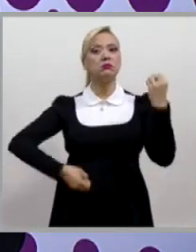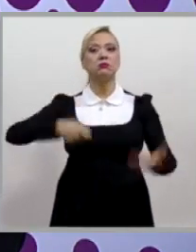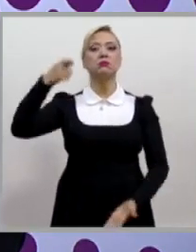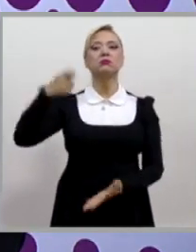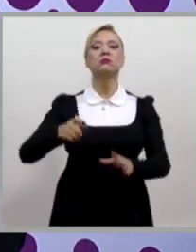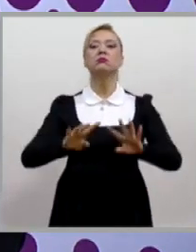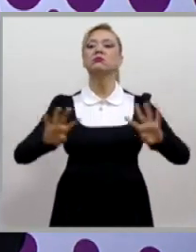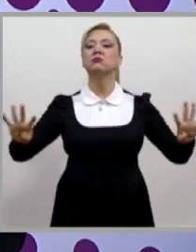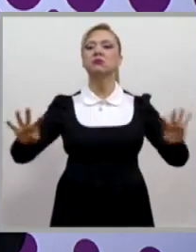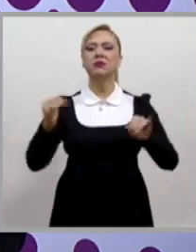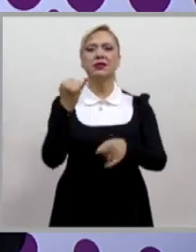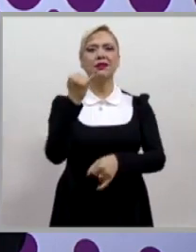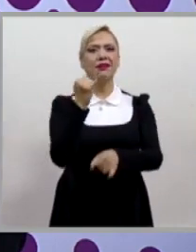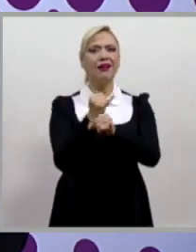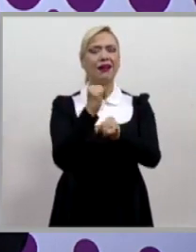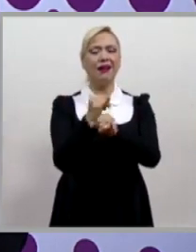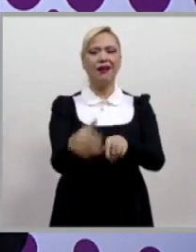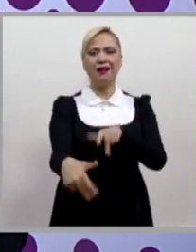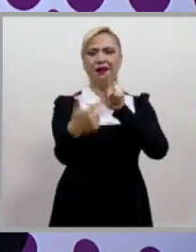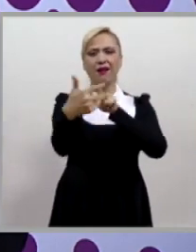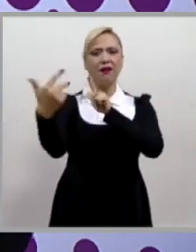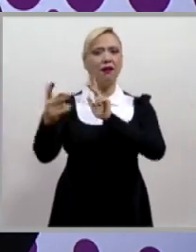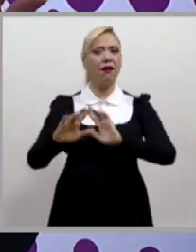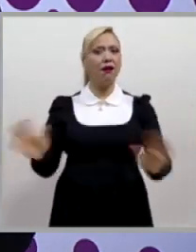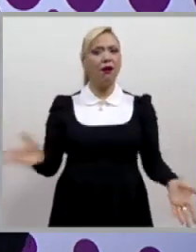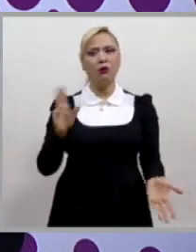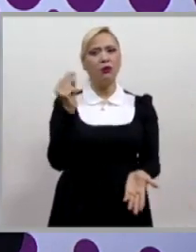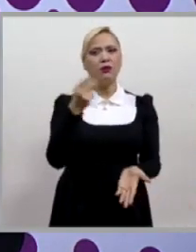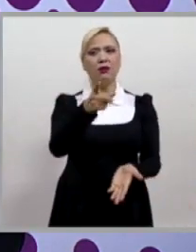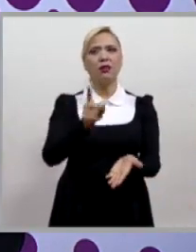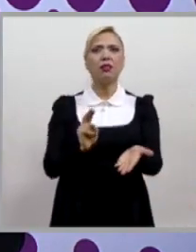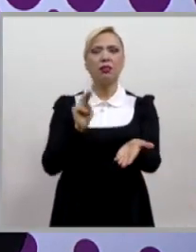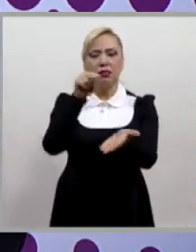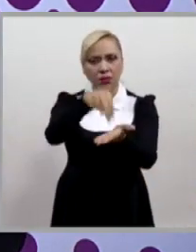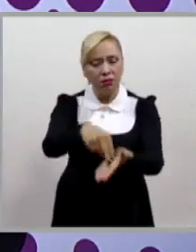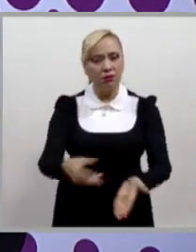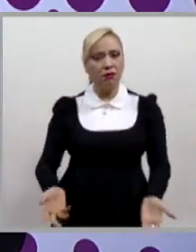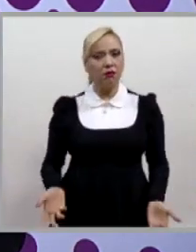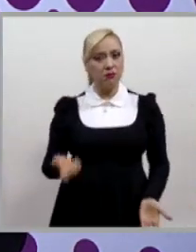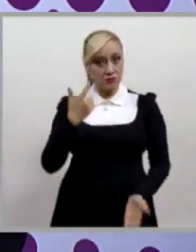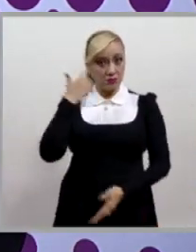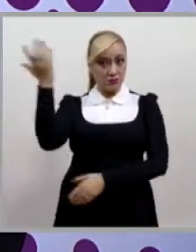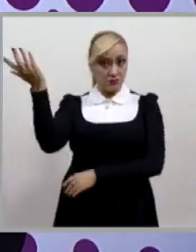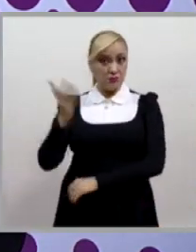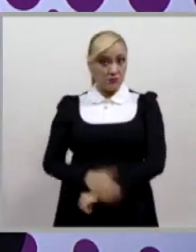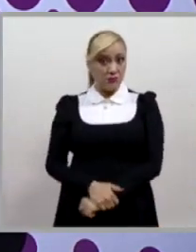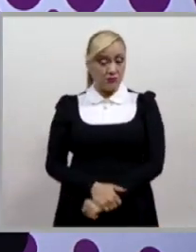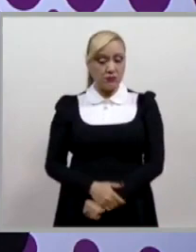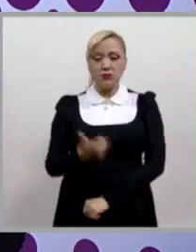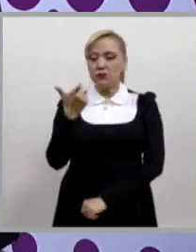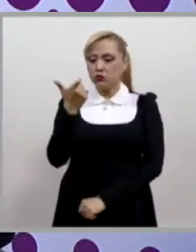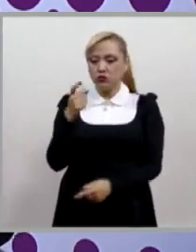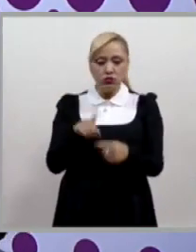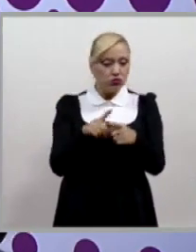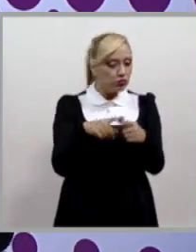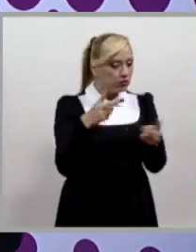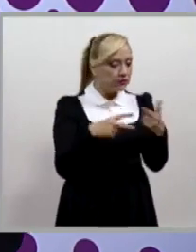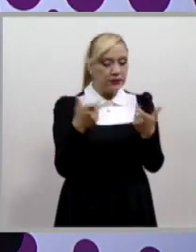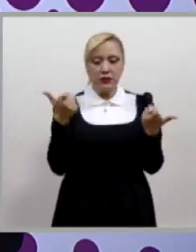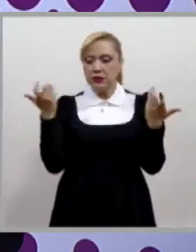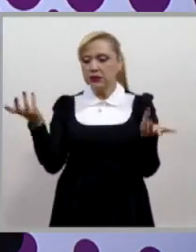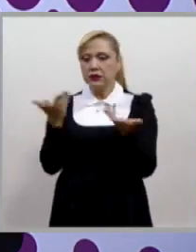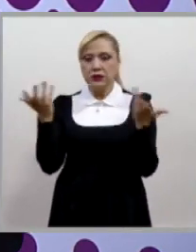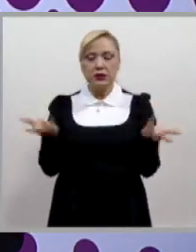Entonces, yo creo que antes de decir que cuál derecho, qué otro, pues de dónde saco los recursos para hacer esto, pensando que la